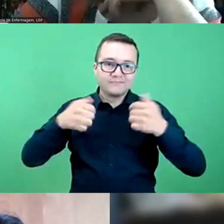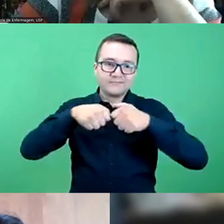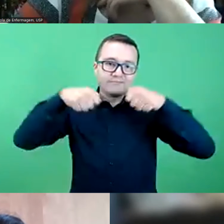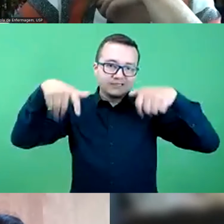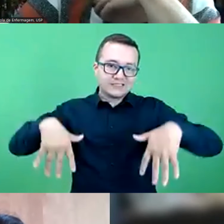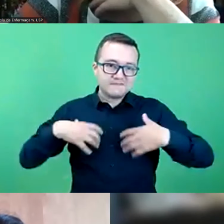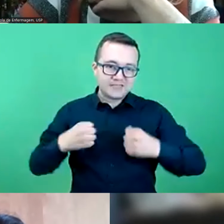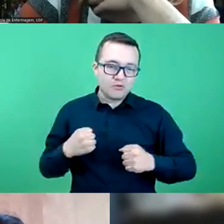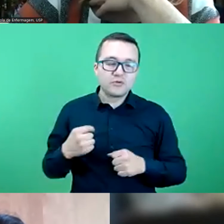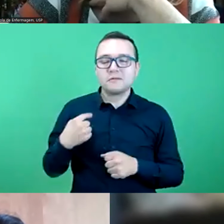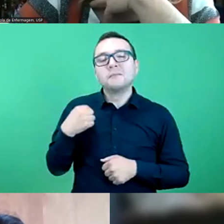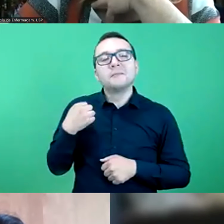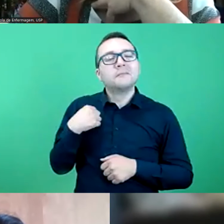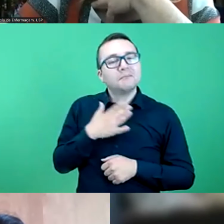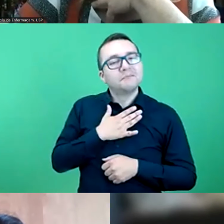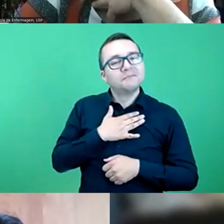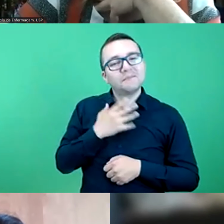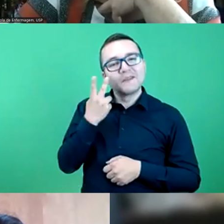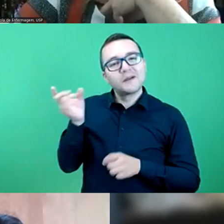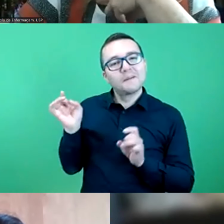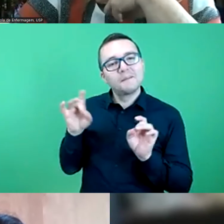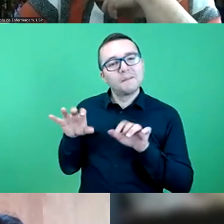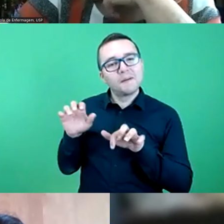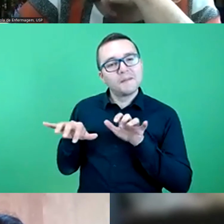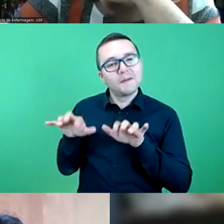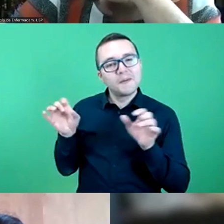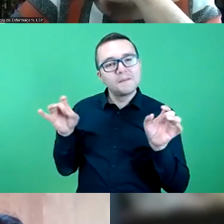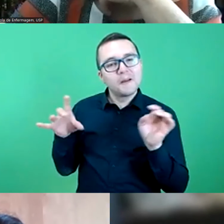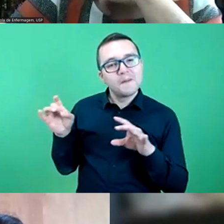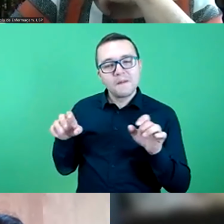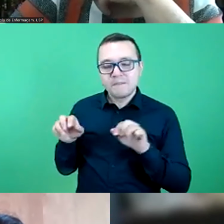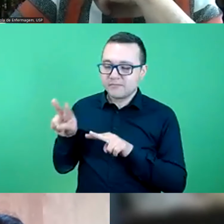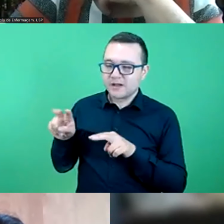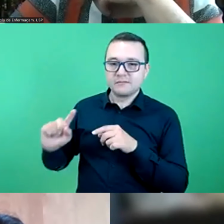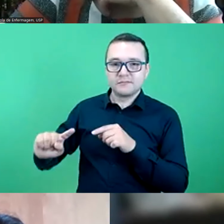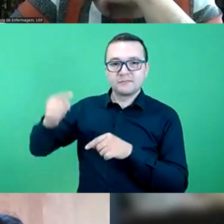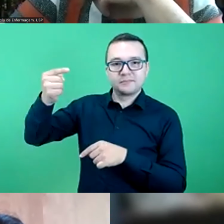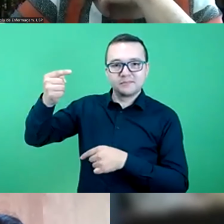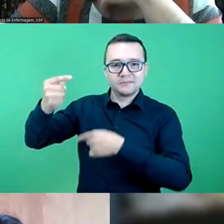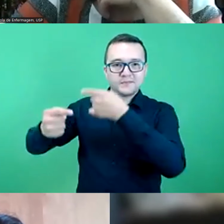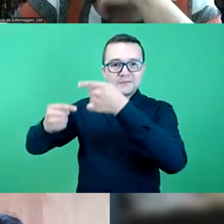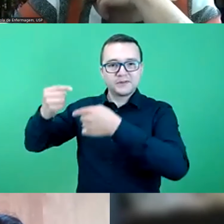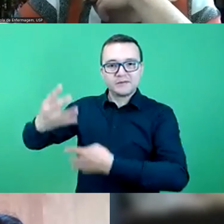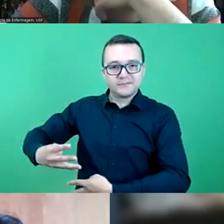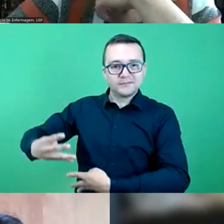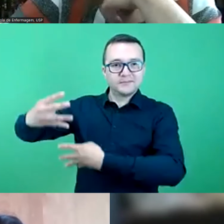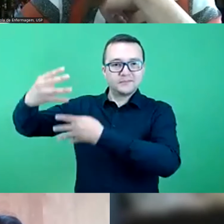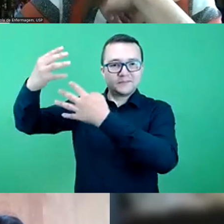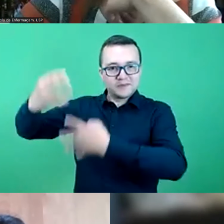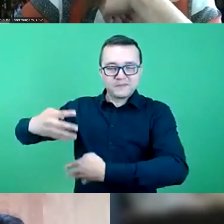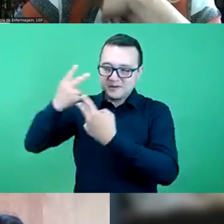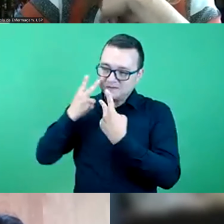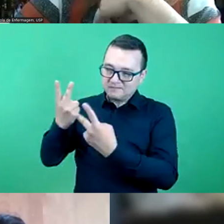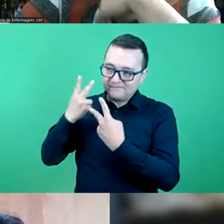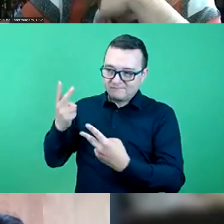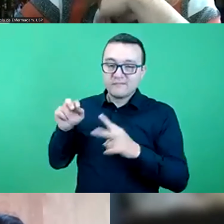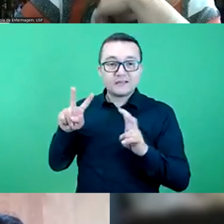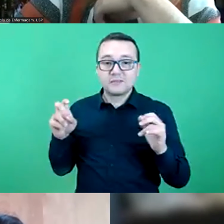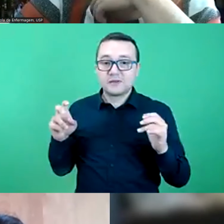nos atraviesa, incluso en muchos de los testimonios, el componente de la equidad, porque